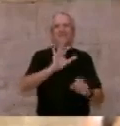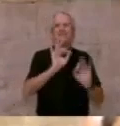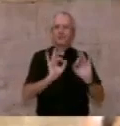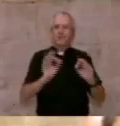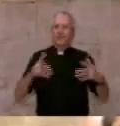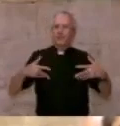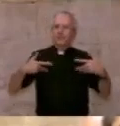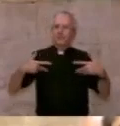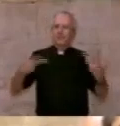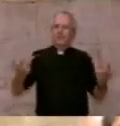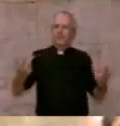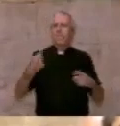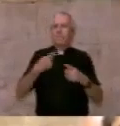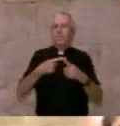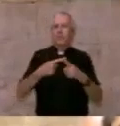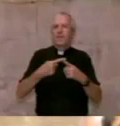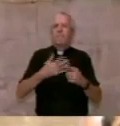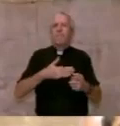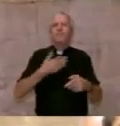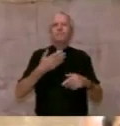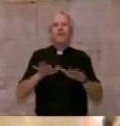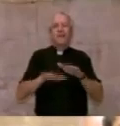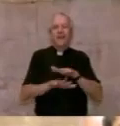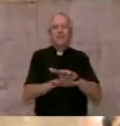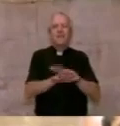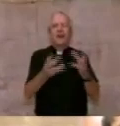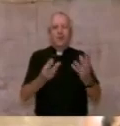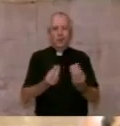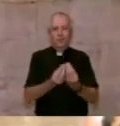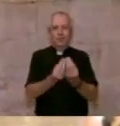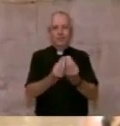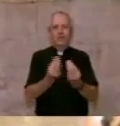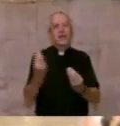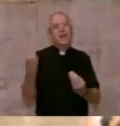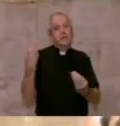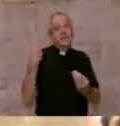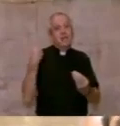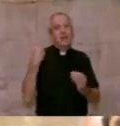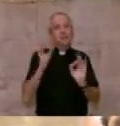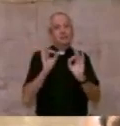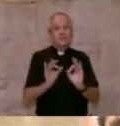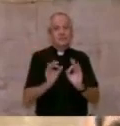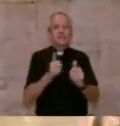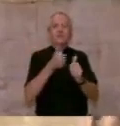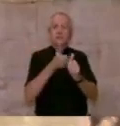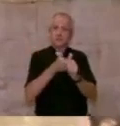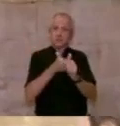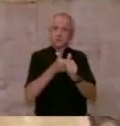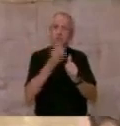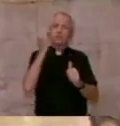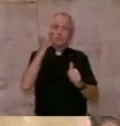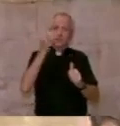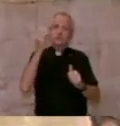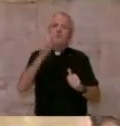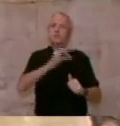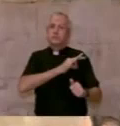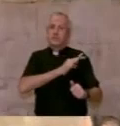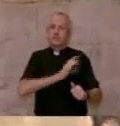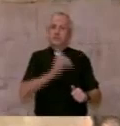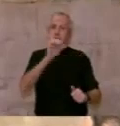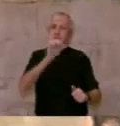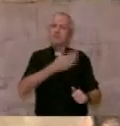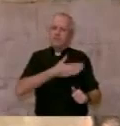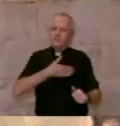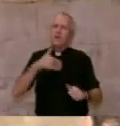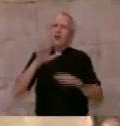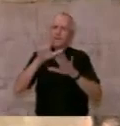Estoy contento porque queremos caminar juntos, llamados a ser discípulos misioneros del Señor.